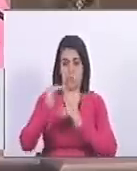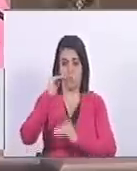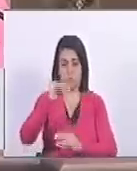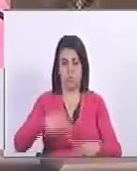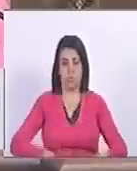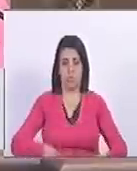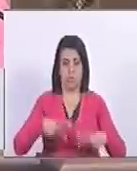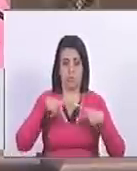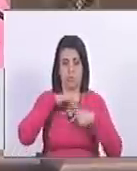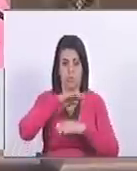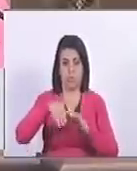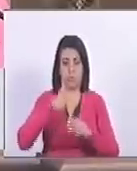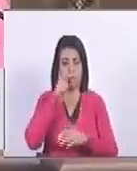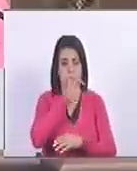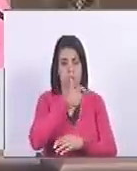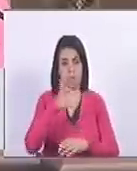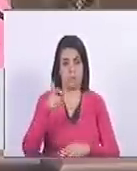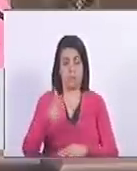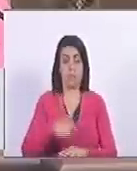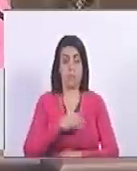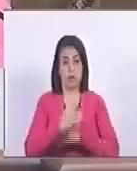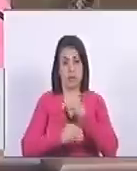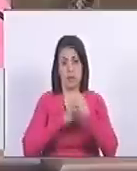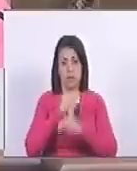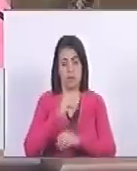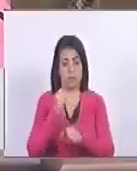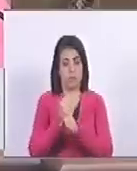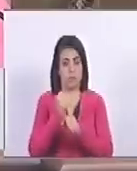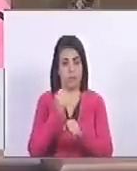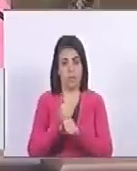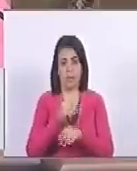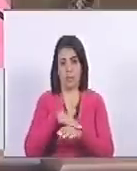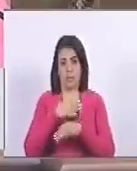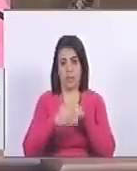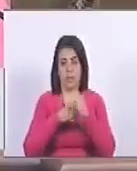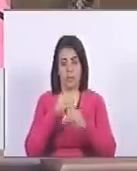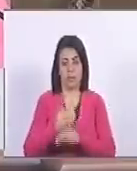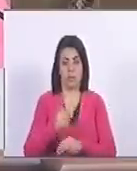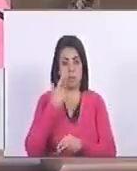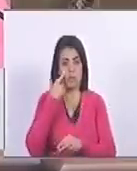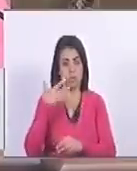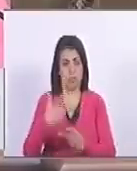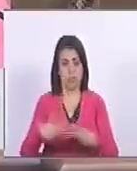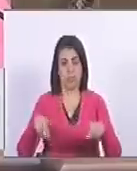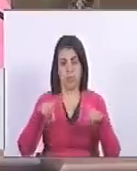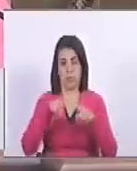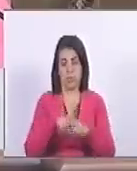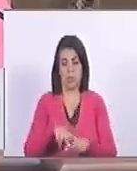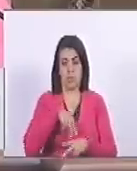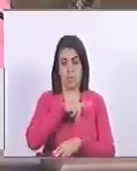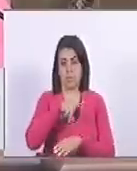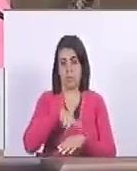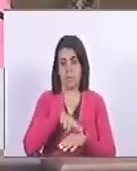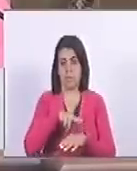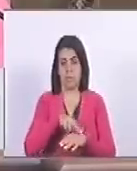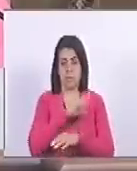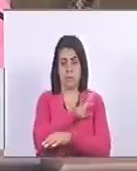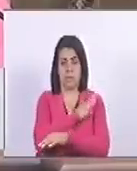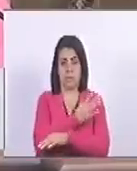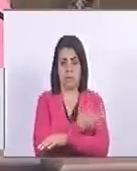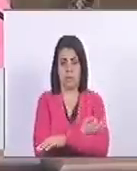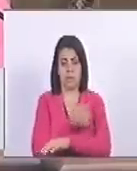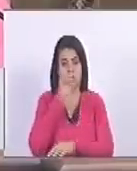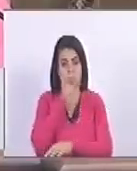calidad de vida de la población, generar fuentes de trabajo, crear alto valor agregado nacional y fortalecer